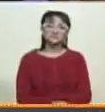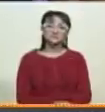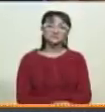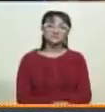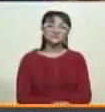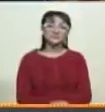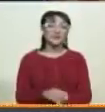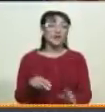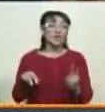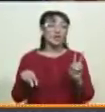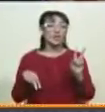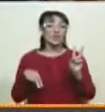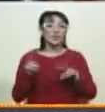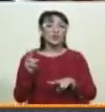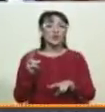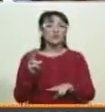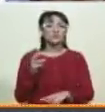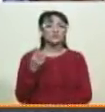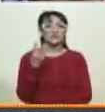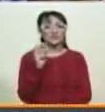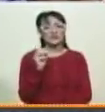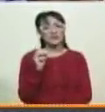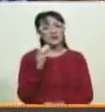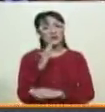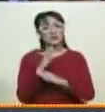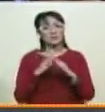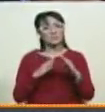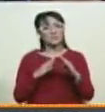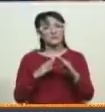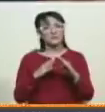las 12:30 del mediodía, lo que debe ser